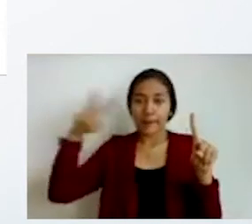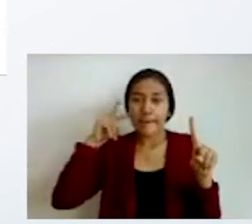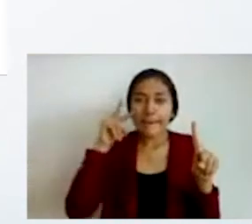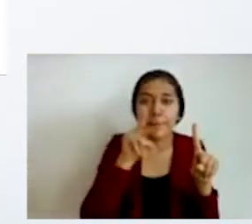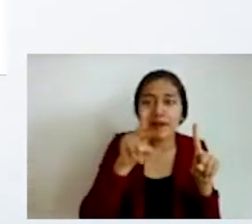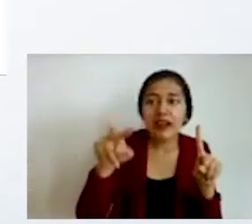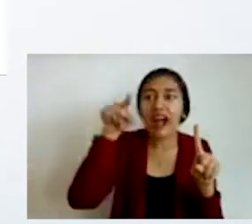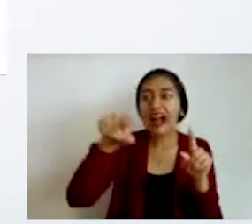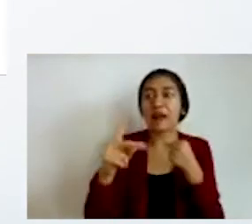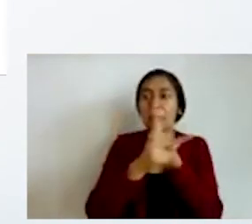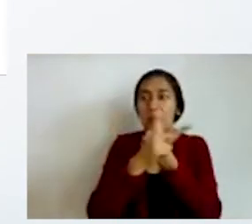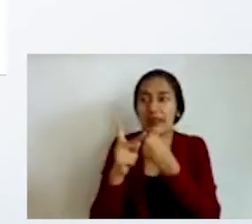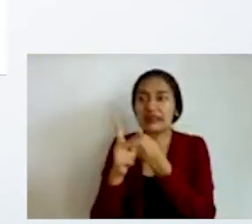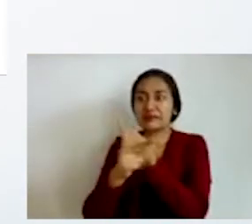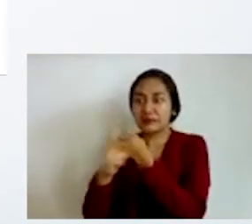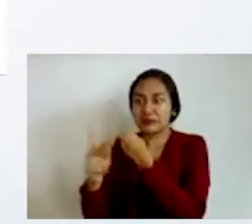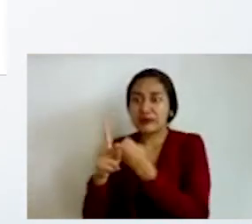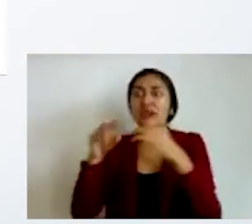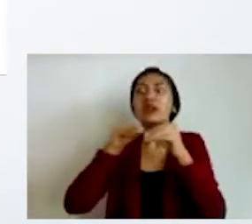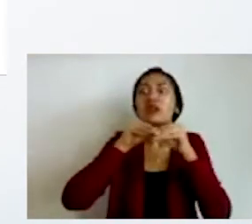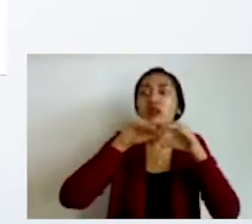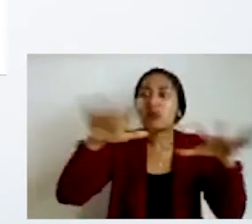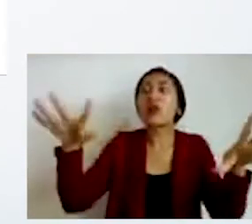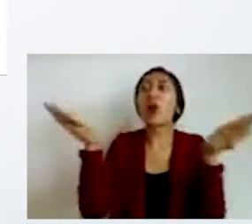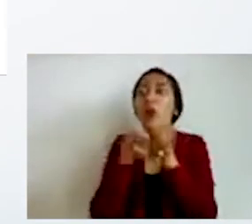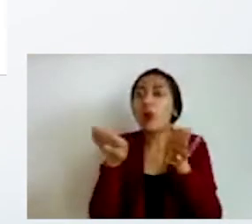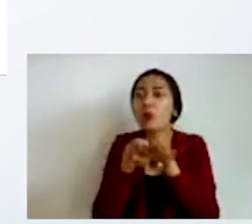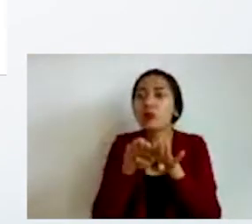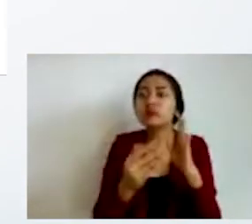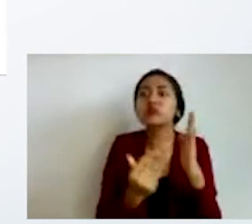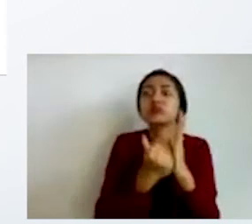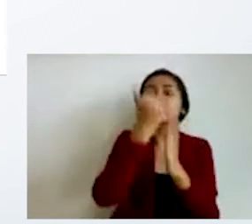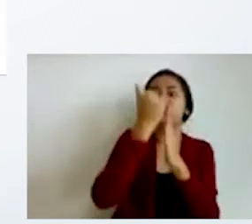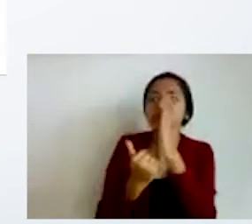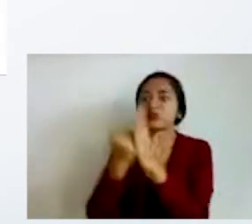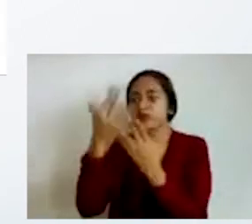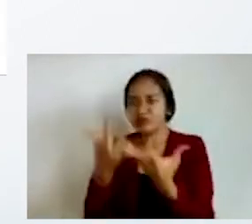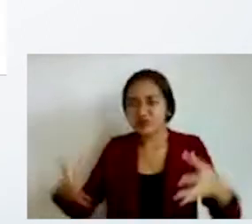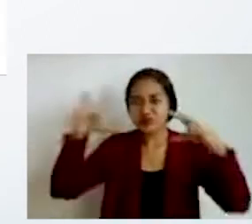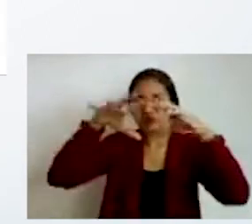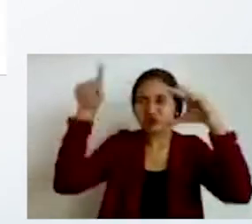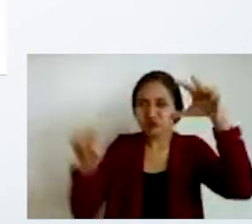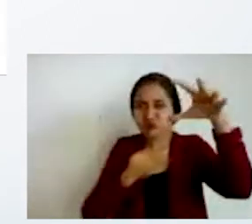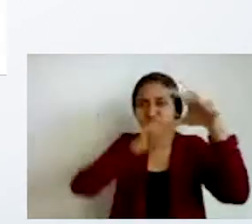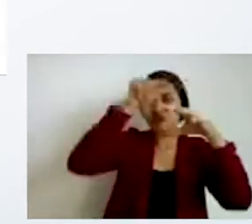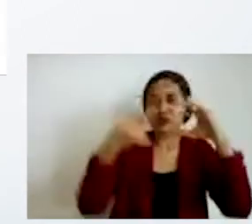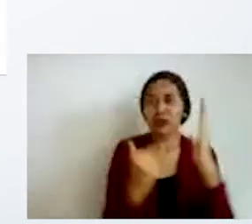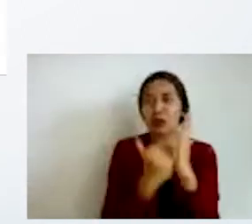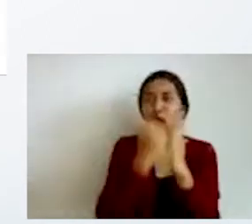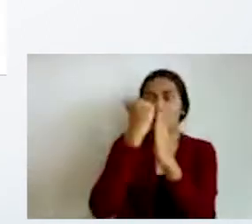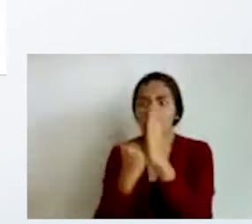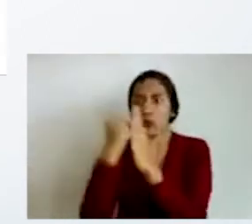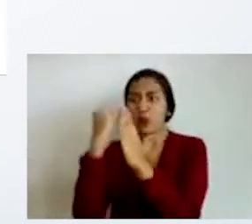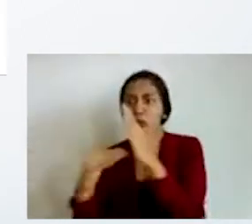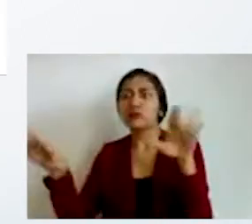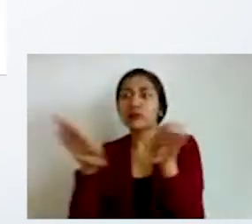las defunciones en diversos lugares del mundo. Entonces, ejemplos de éxito podrían ser